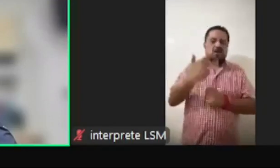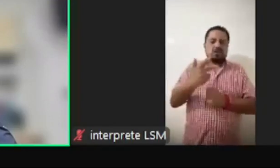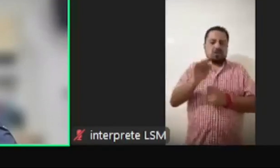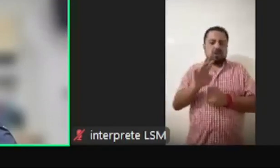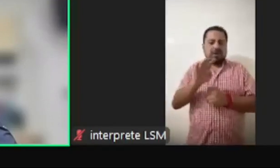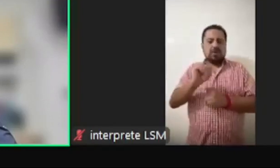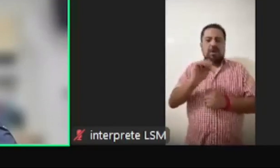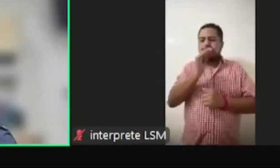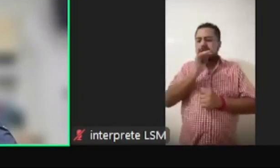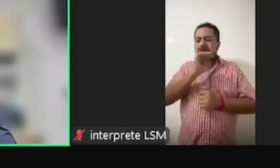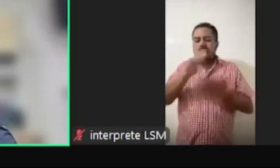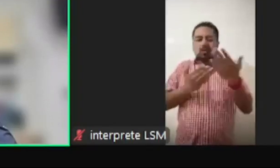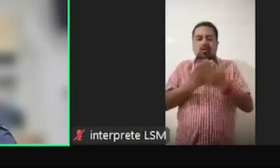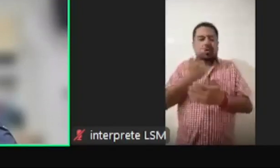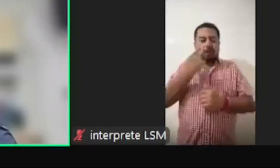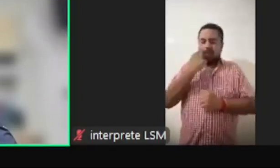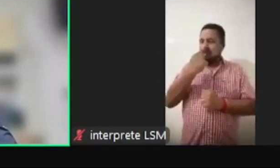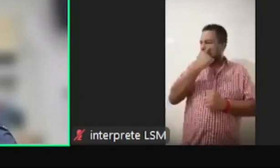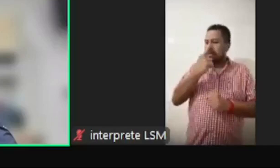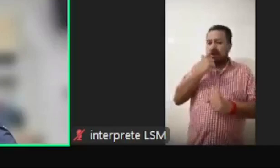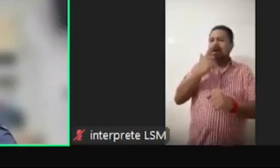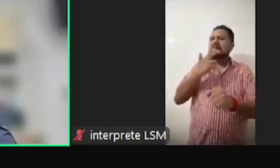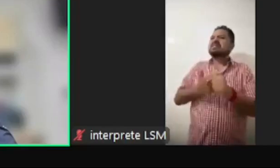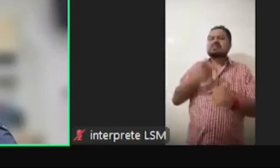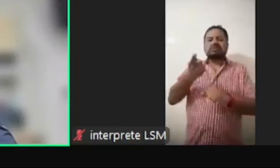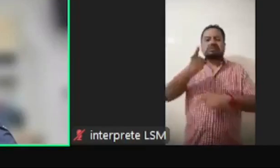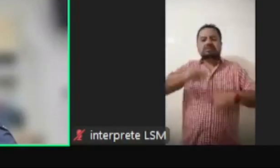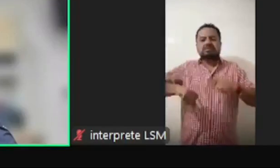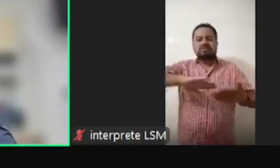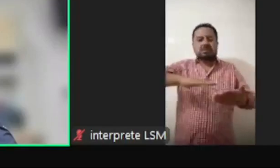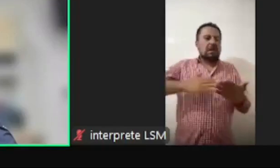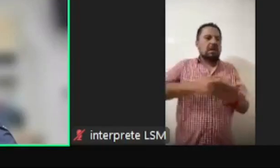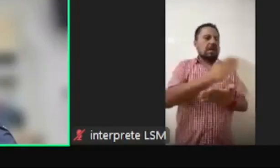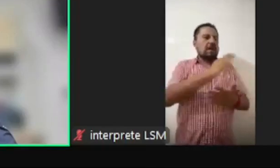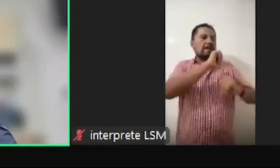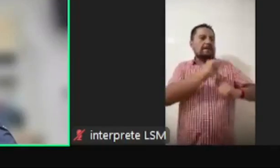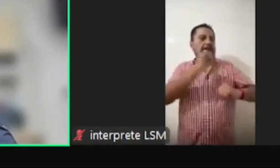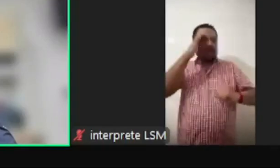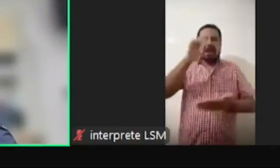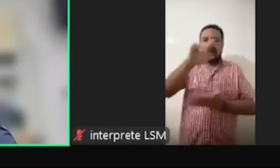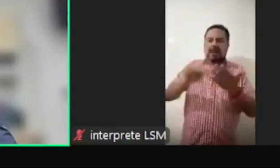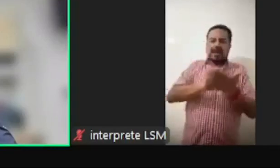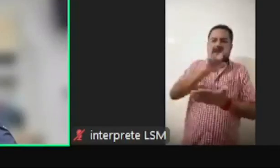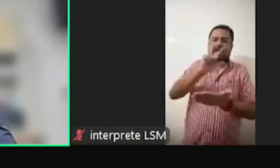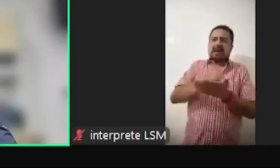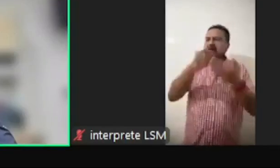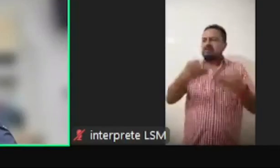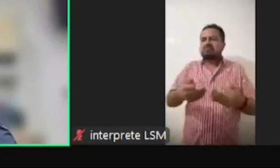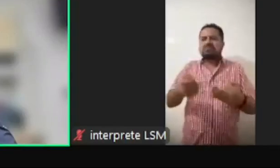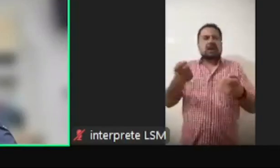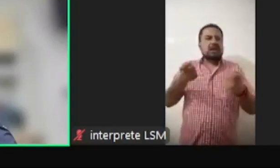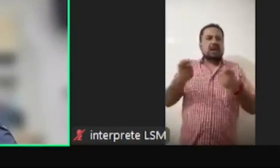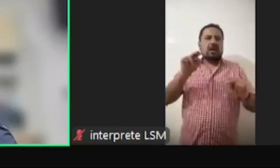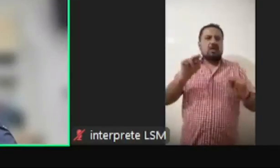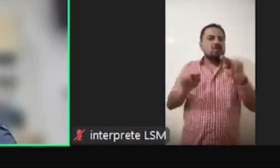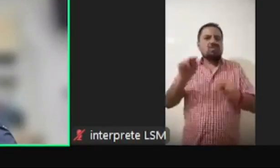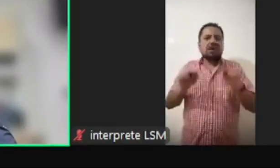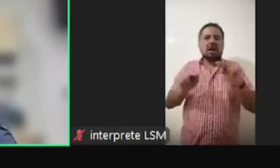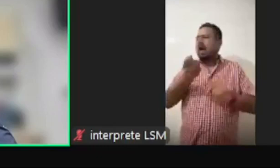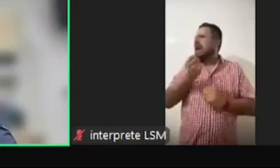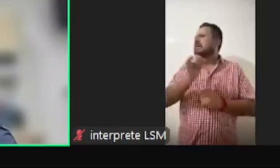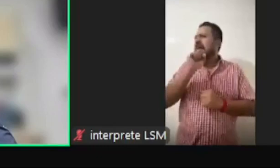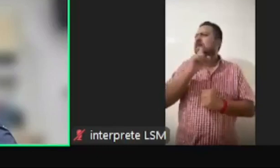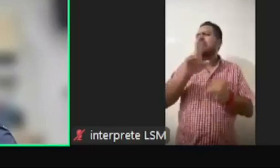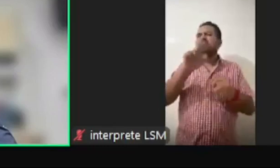con lo cual consideran que la responsable violentó en su perjuicio los principios de legalidad, certeza y neutralidad, así como también al no otorgar